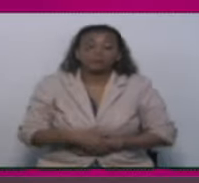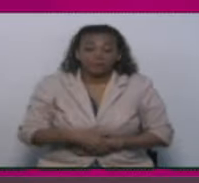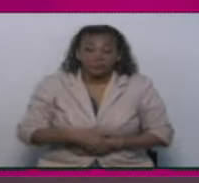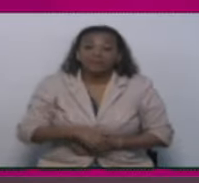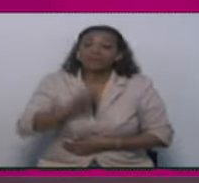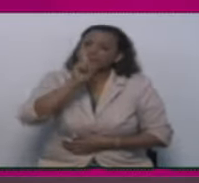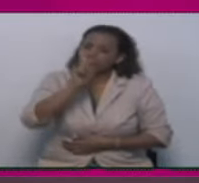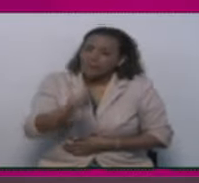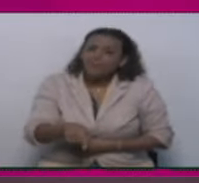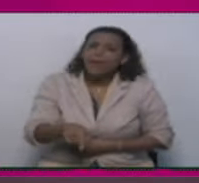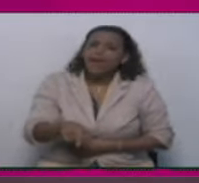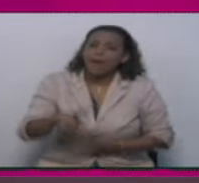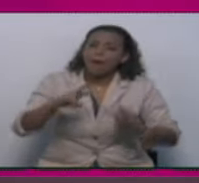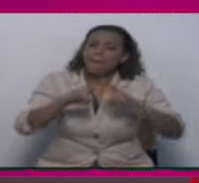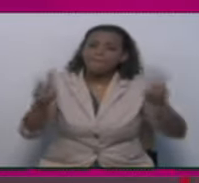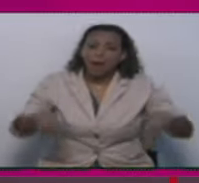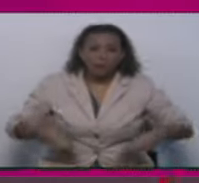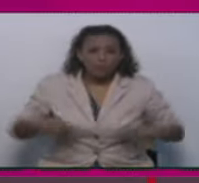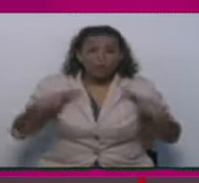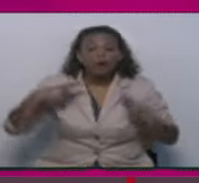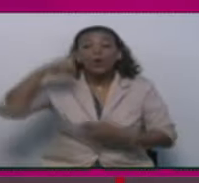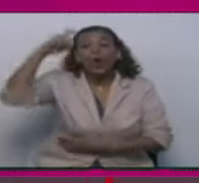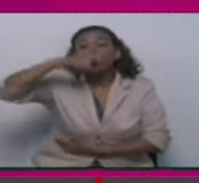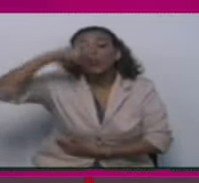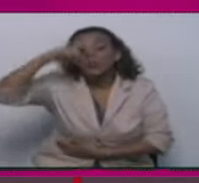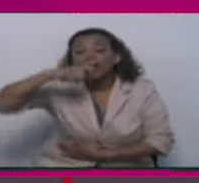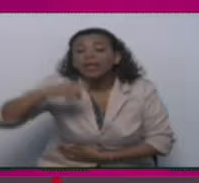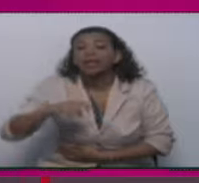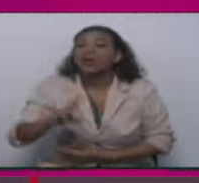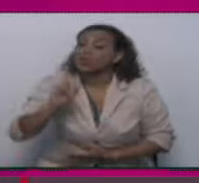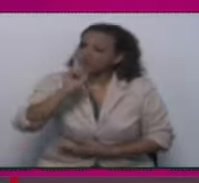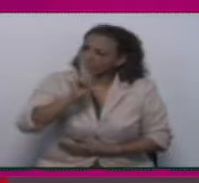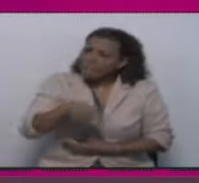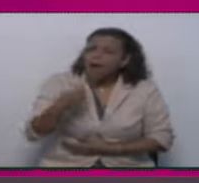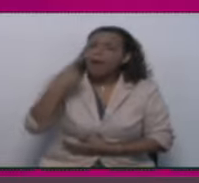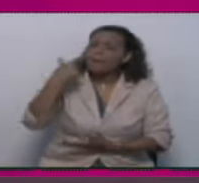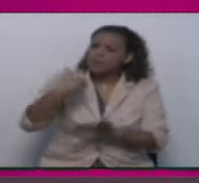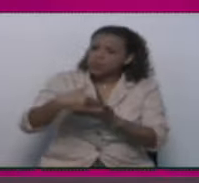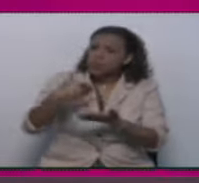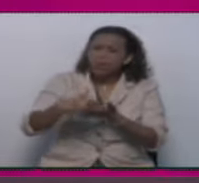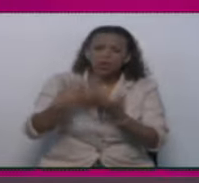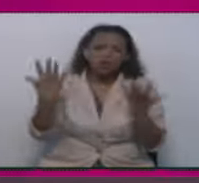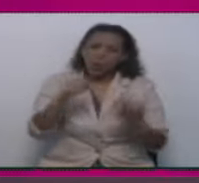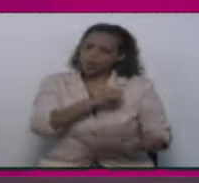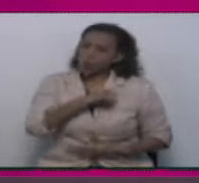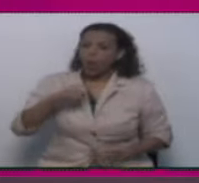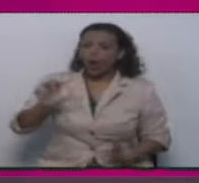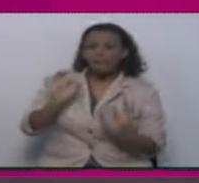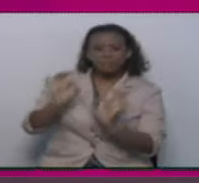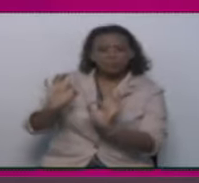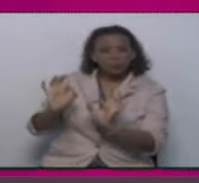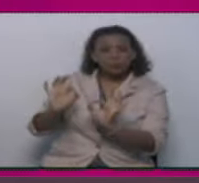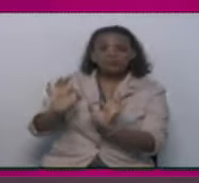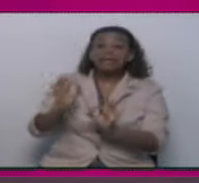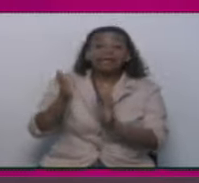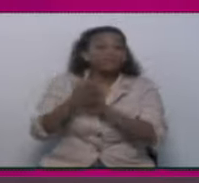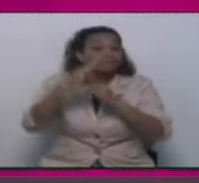y también para el pueblo judío, porque nosotros hemos dicho esto no es, y deben